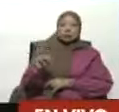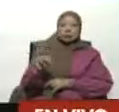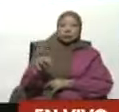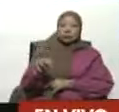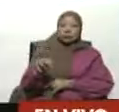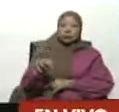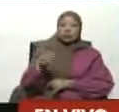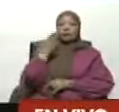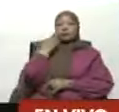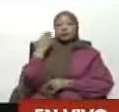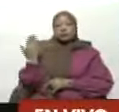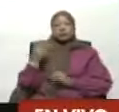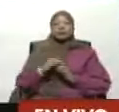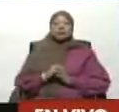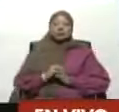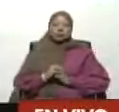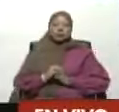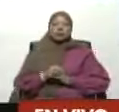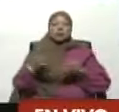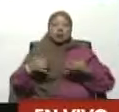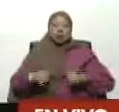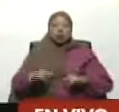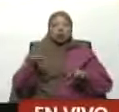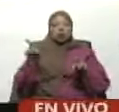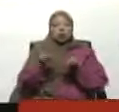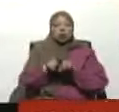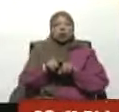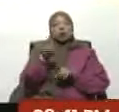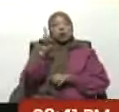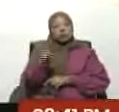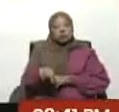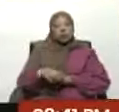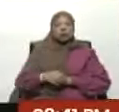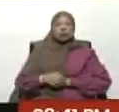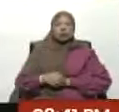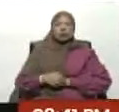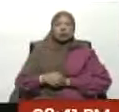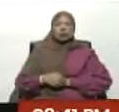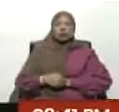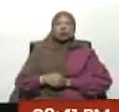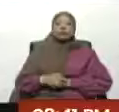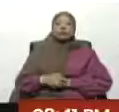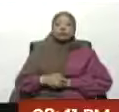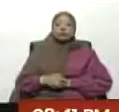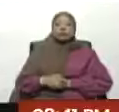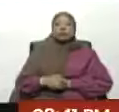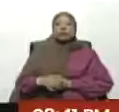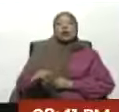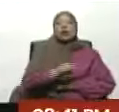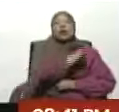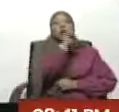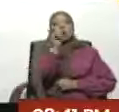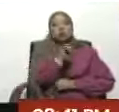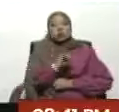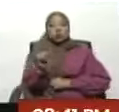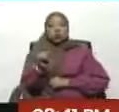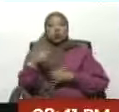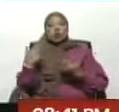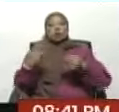Márquez Monsalve, hijo de Jorge Eliezer Gaitán. Y en el Zulia, la semana pasada, yo iba para el